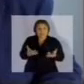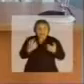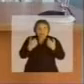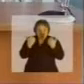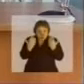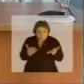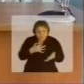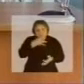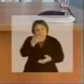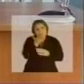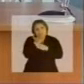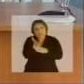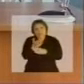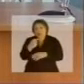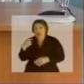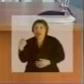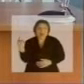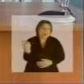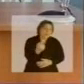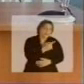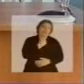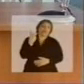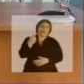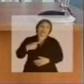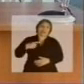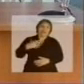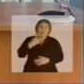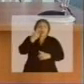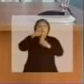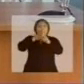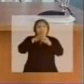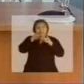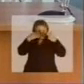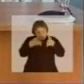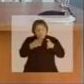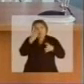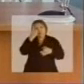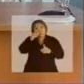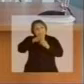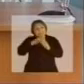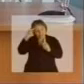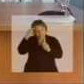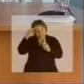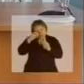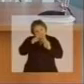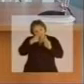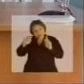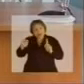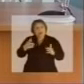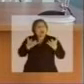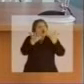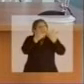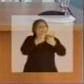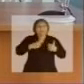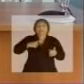Por eso Le estamos pidiendo A toda la sociedad Que dedique Un mes entero A todas